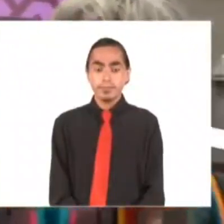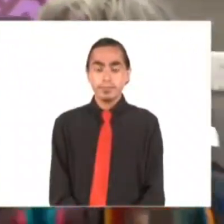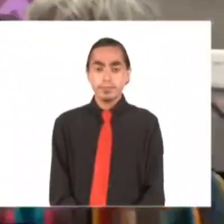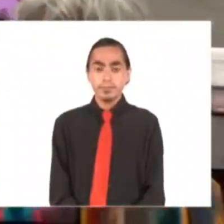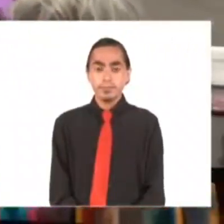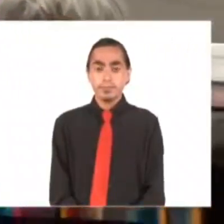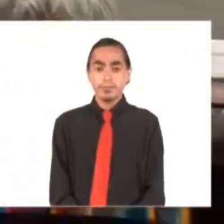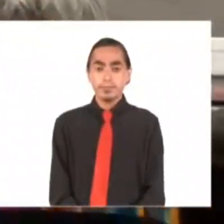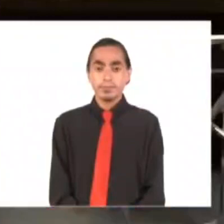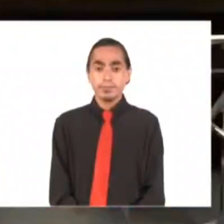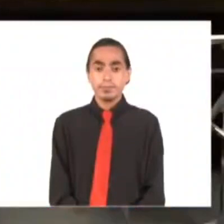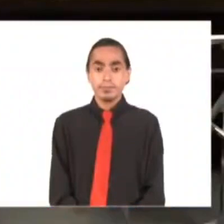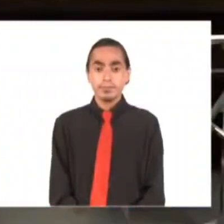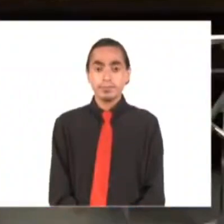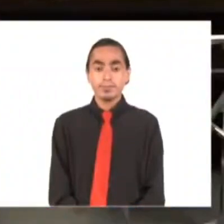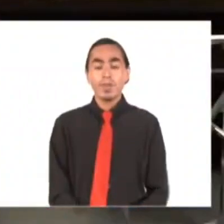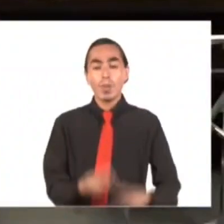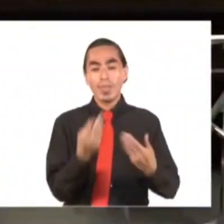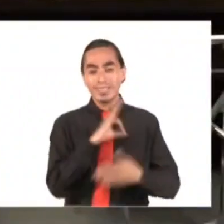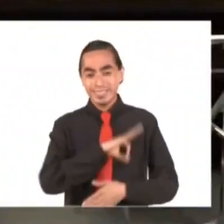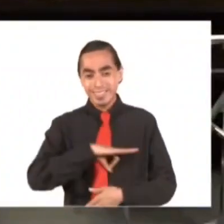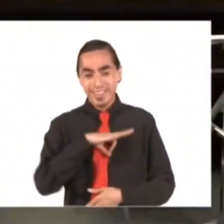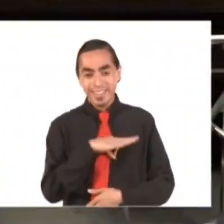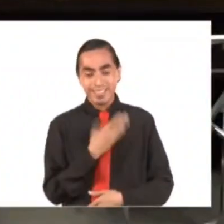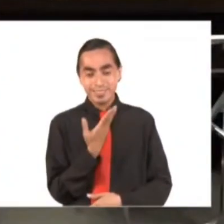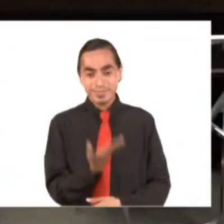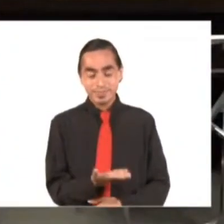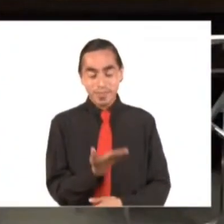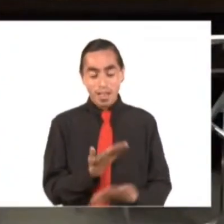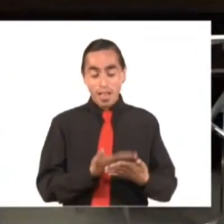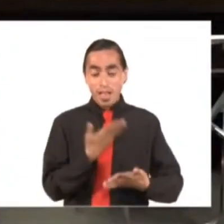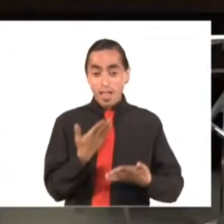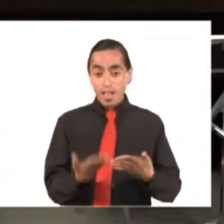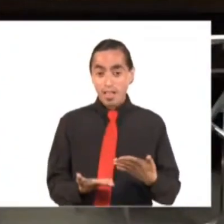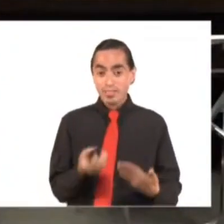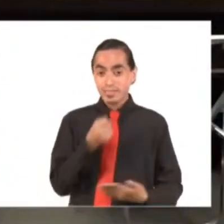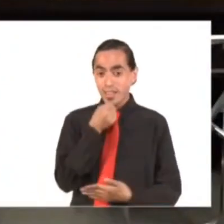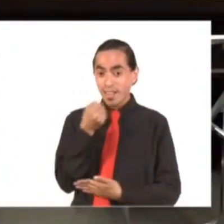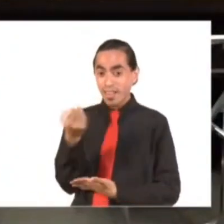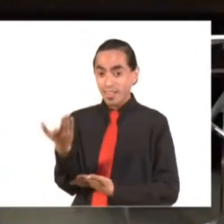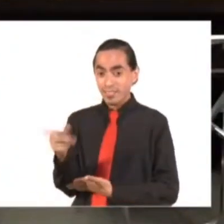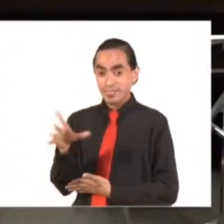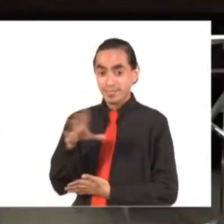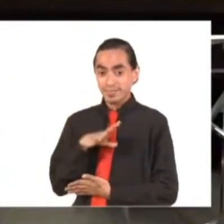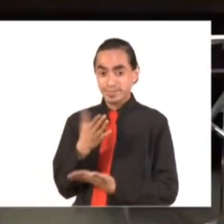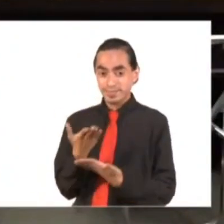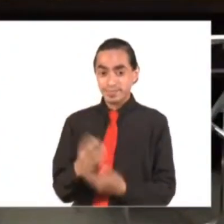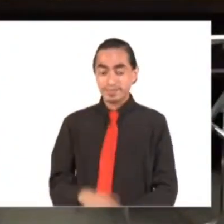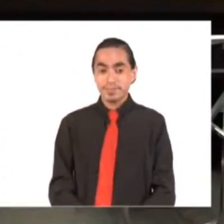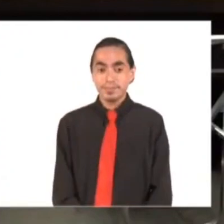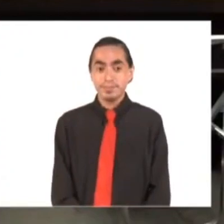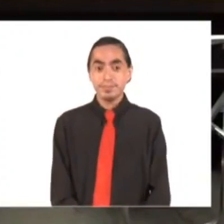Continúo, ¿verdad? Sí. Muchas felicidades, doctor, y le cedo en la conducción de esta asamblea.